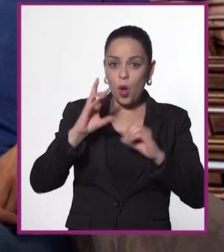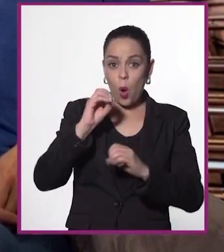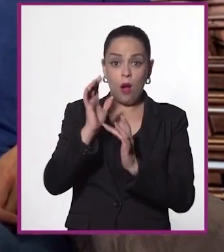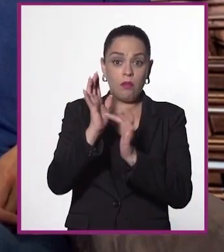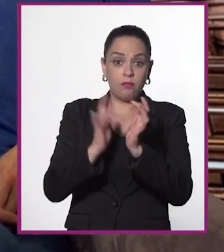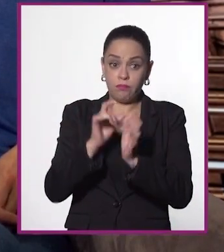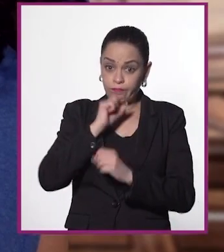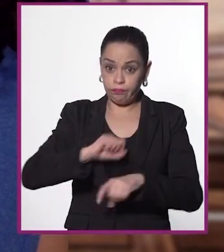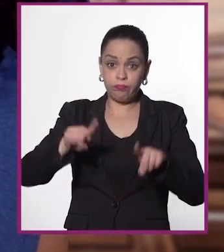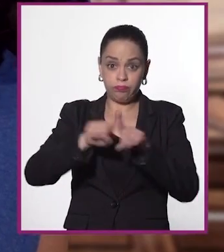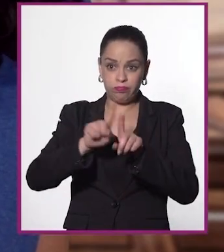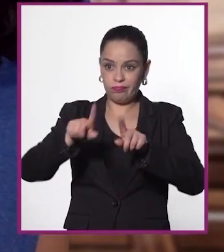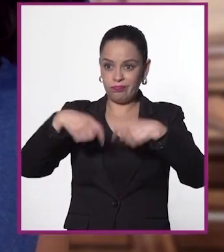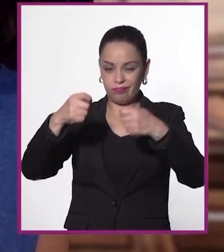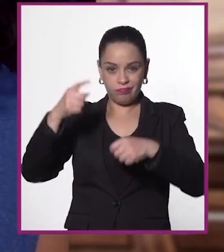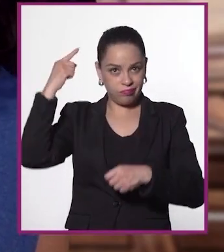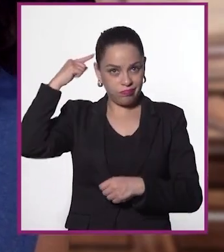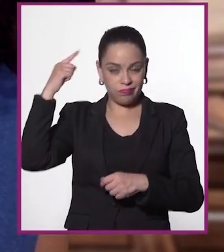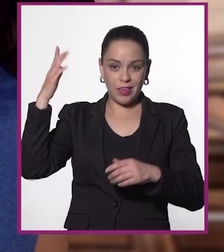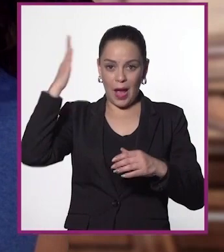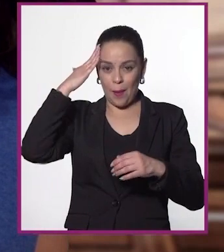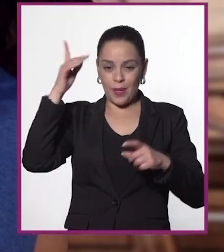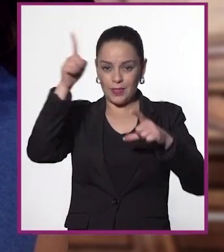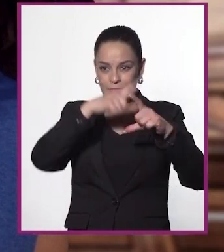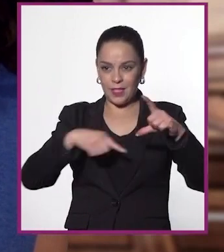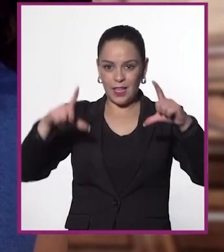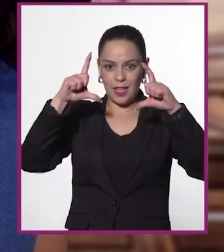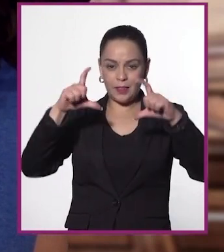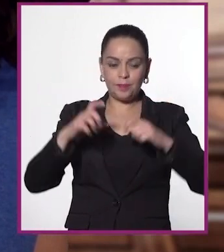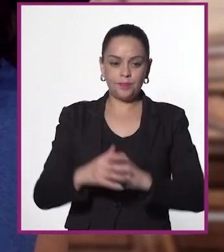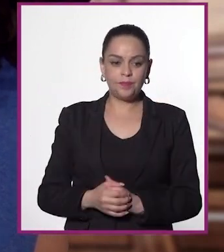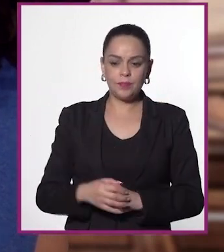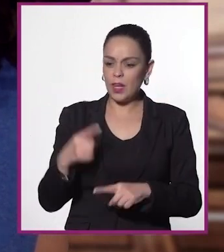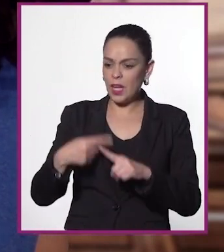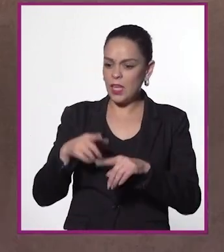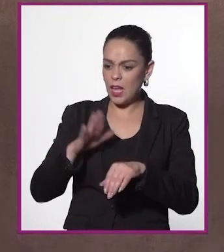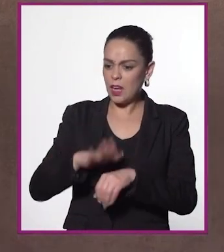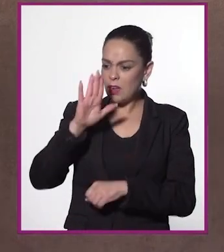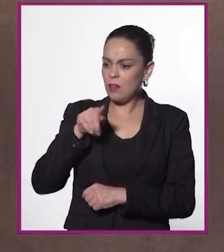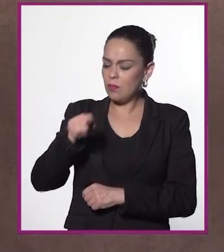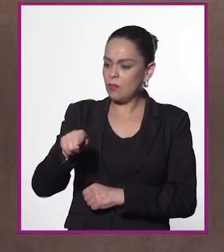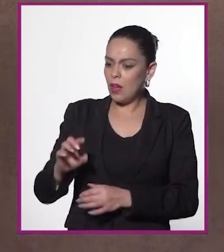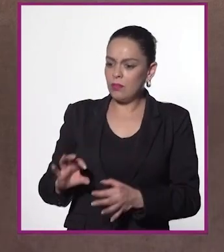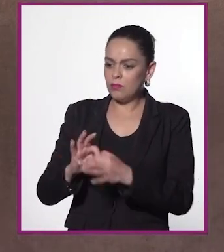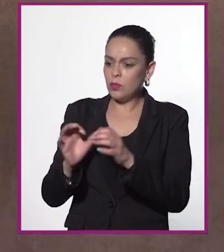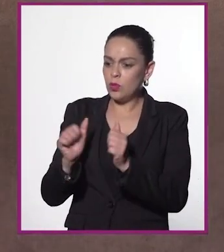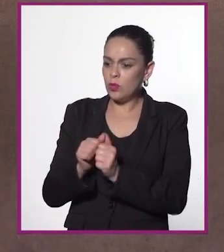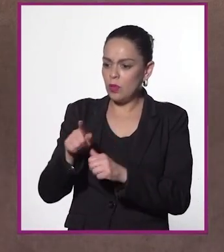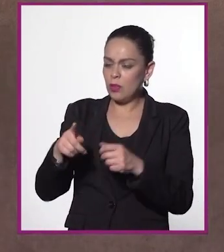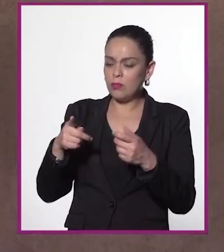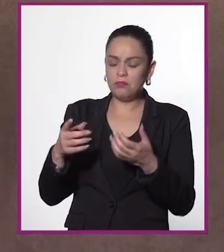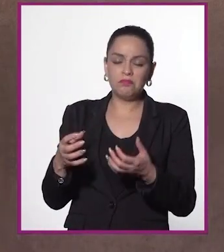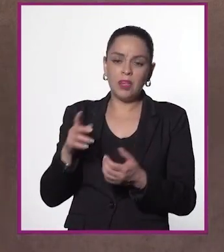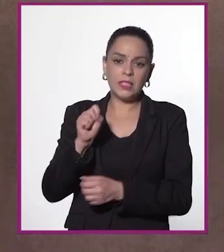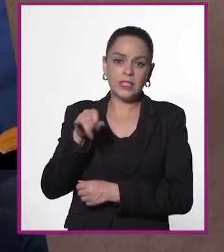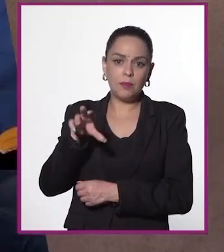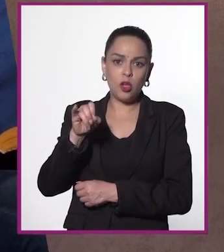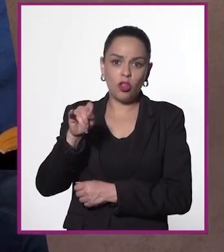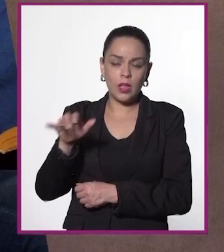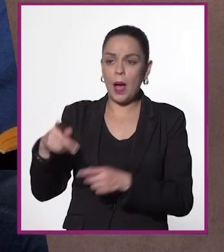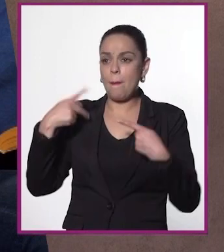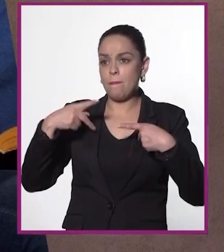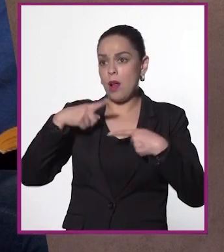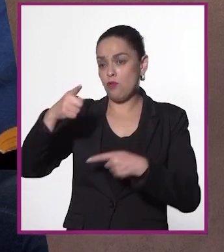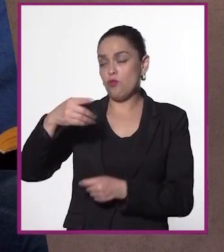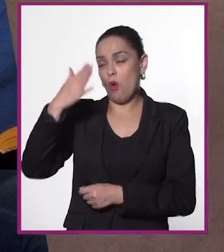Jesucristo. ¿Quiénes más influyeron en la historia de la semiótica? Ha habido una gran cantidad de catedráticos,